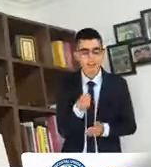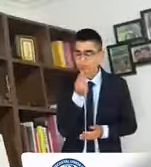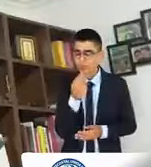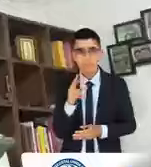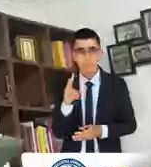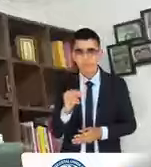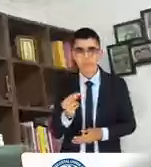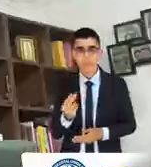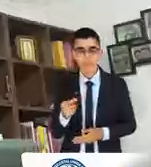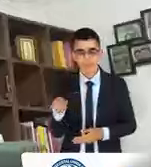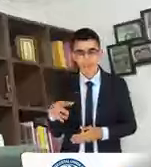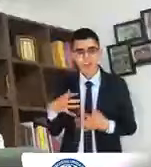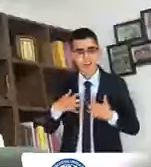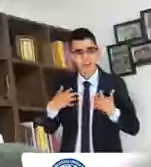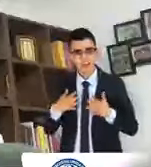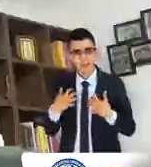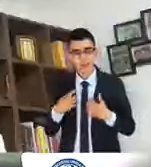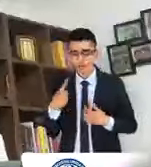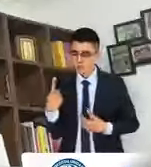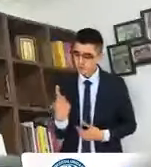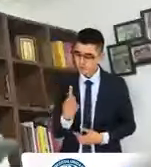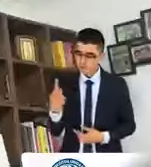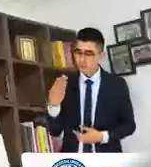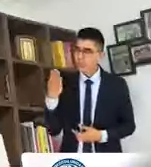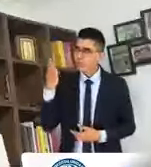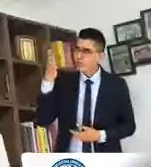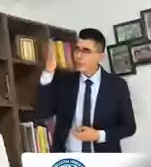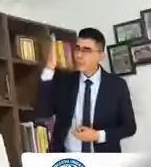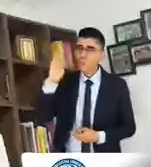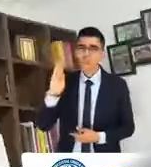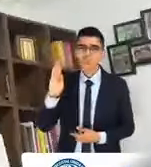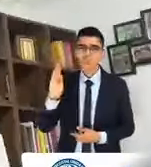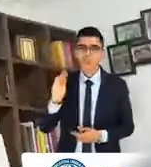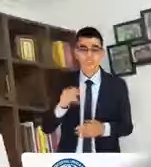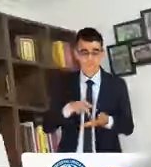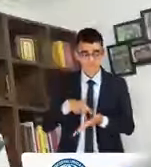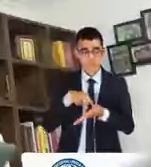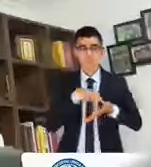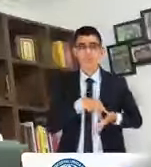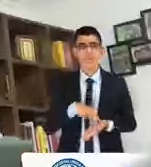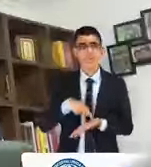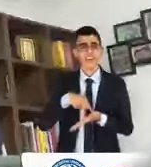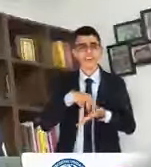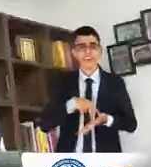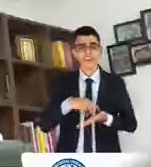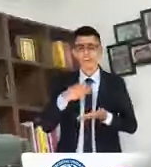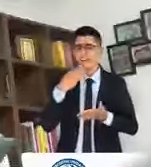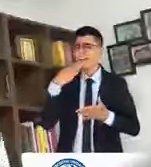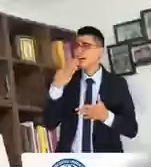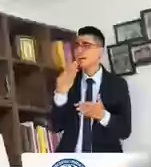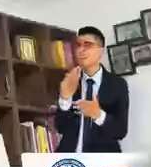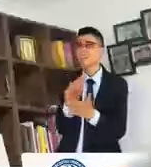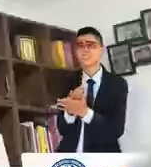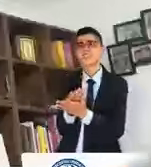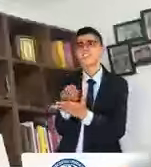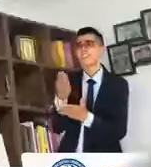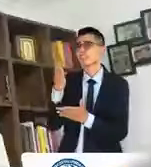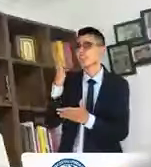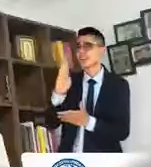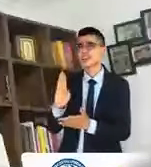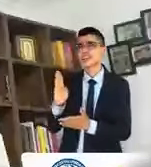era solo para Dios. Estaba agradecido, alabando al que le había conservado la vida a pesar de